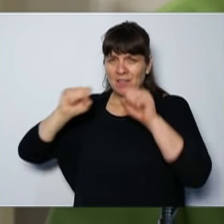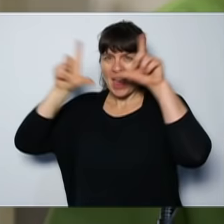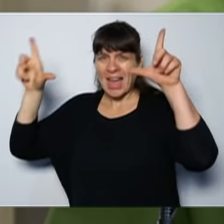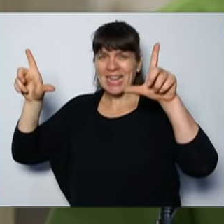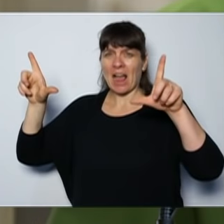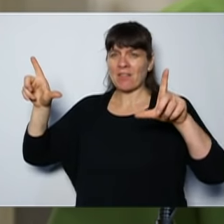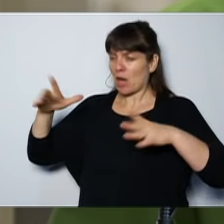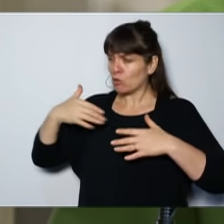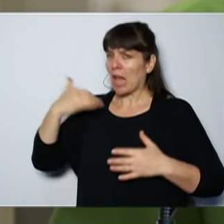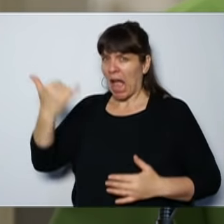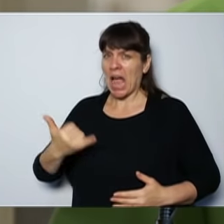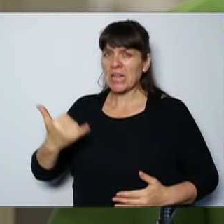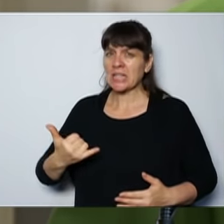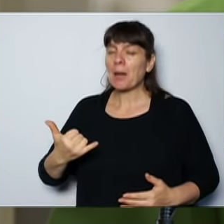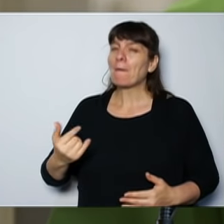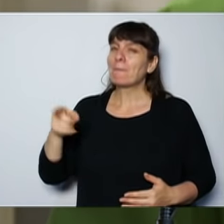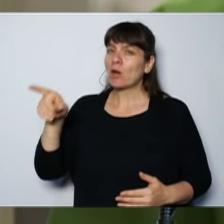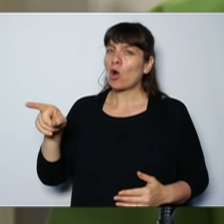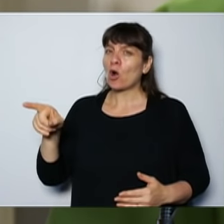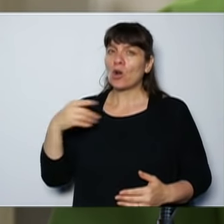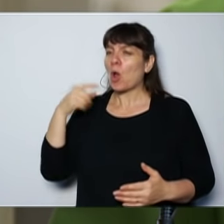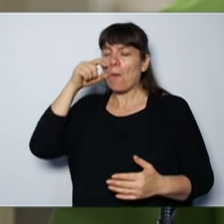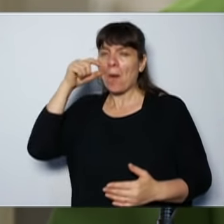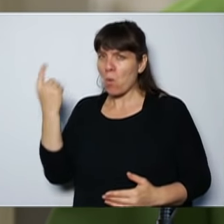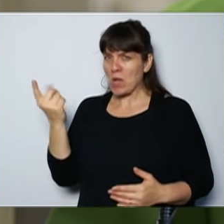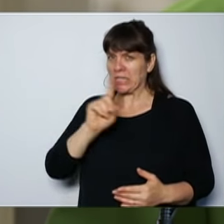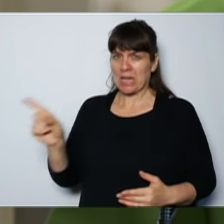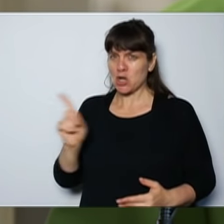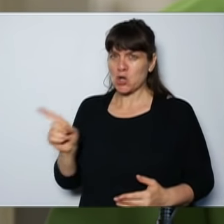Escándalos habrá, dice Jesús, pero hay de aquel que escandalice.